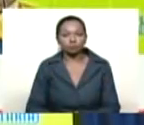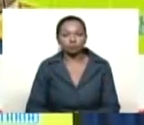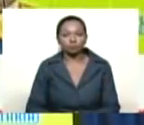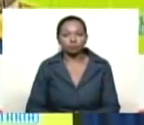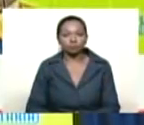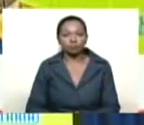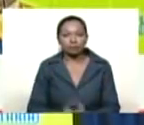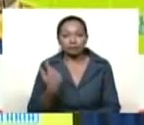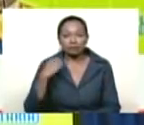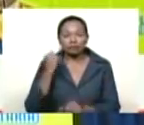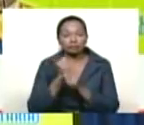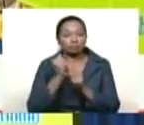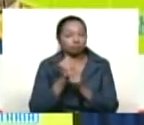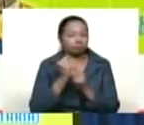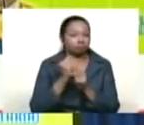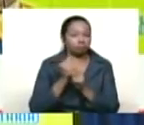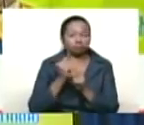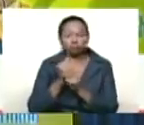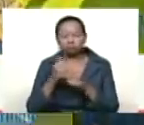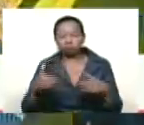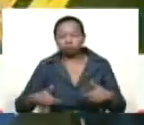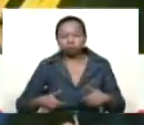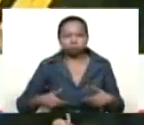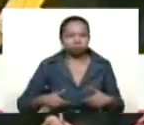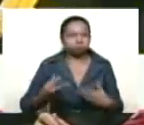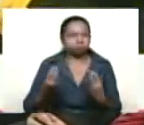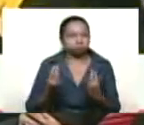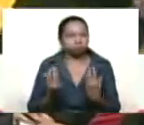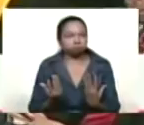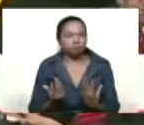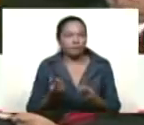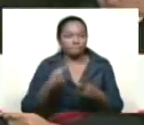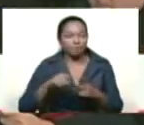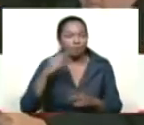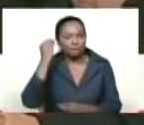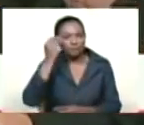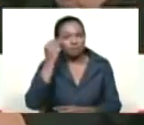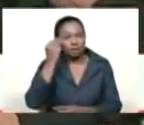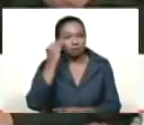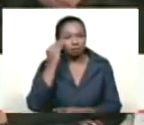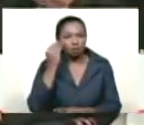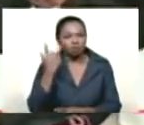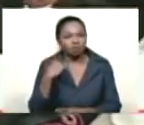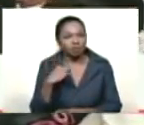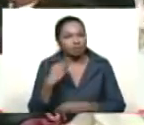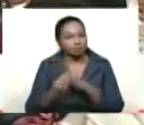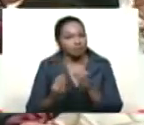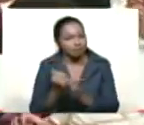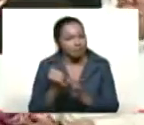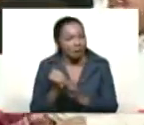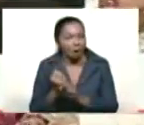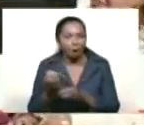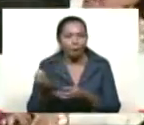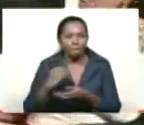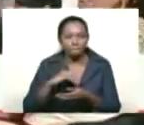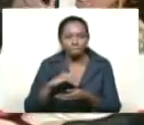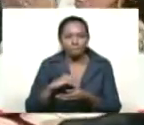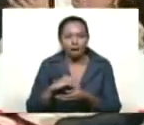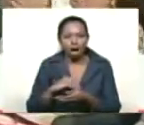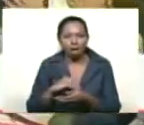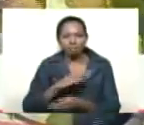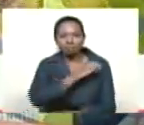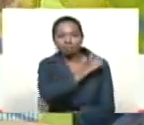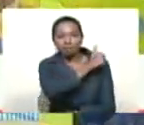mucho trabajo el doctor Carlos Alvarado, pero creo que está exactamente donde debe estar, rector de la